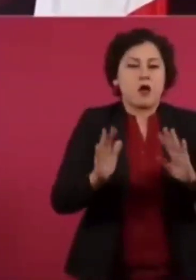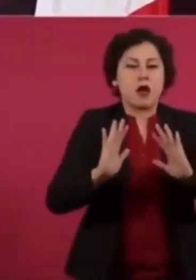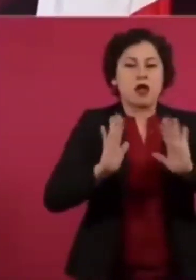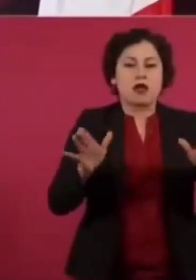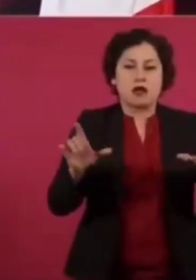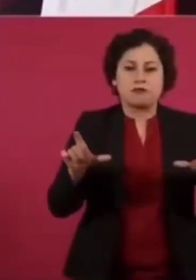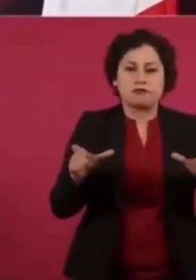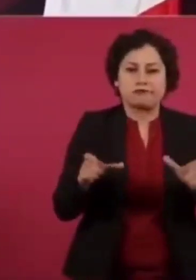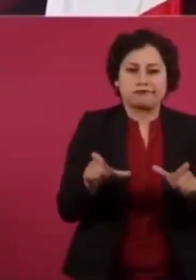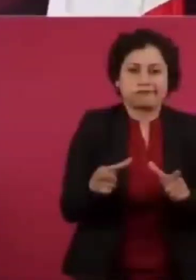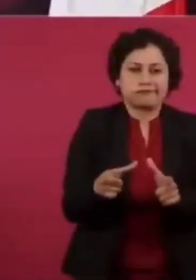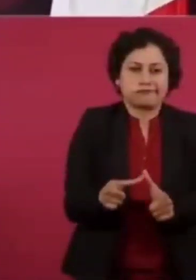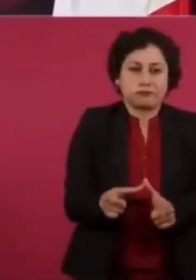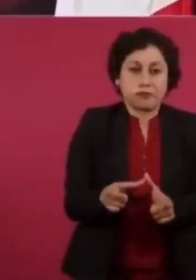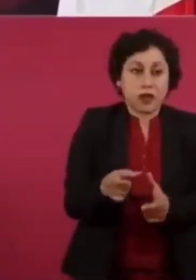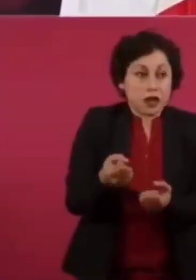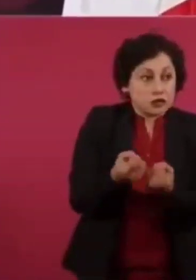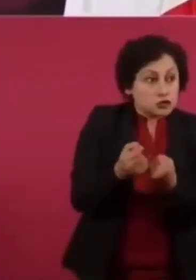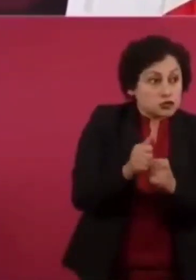Y hemos logrado reducir la desigualdad social.